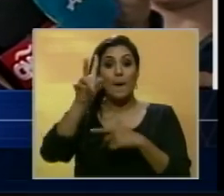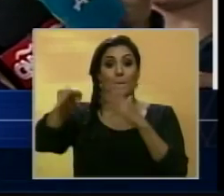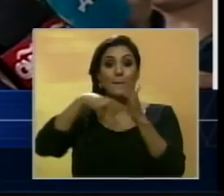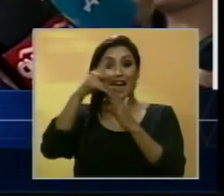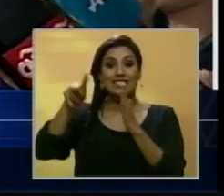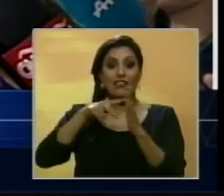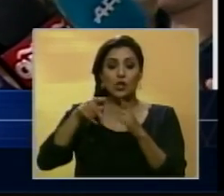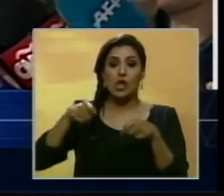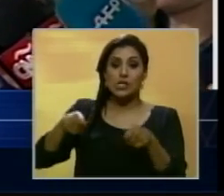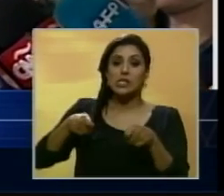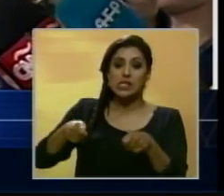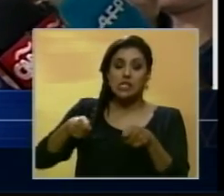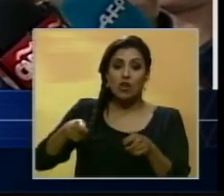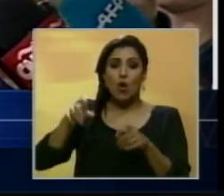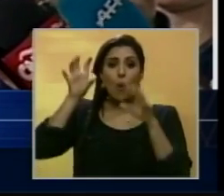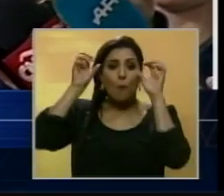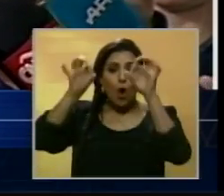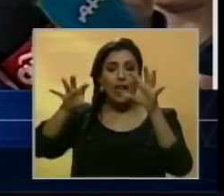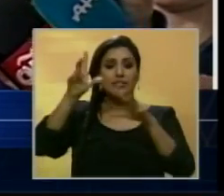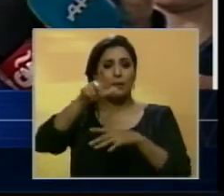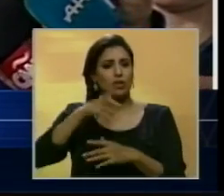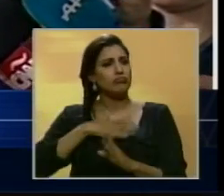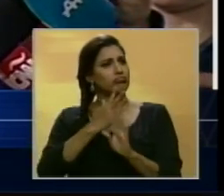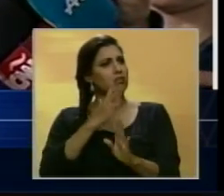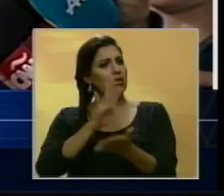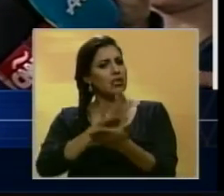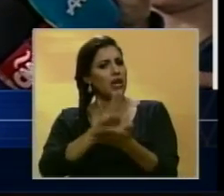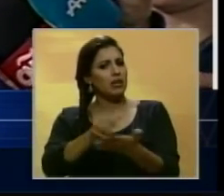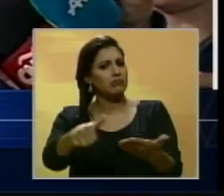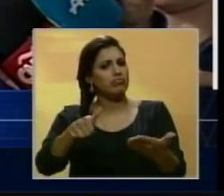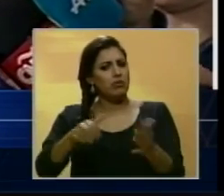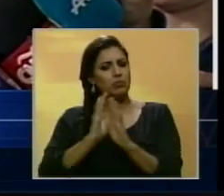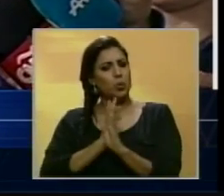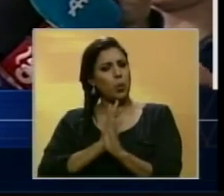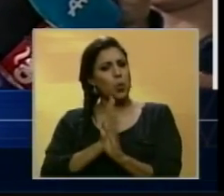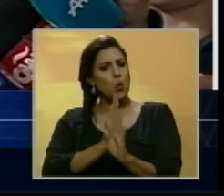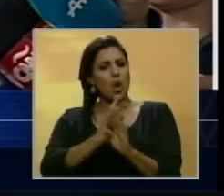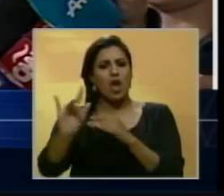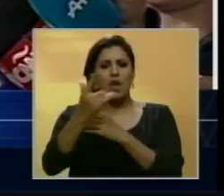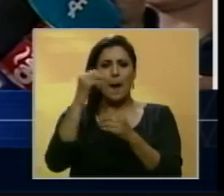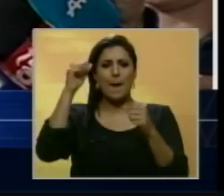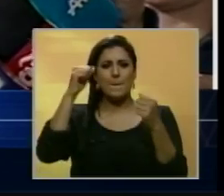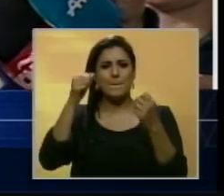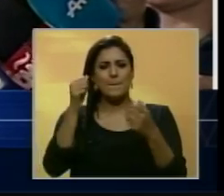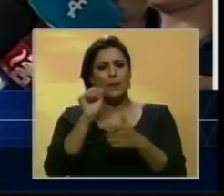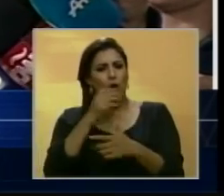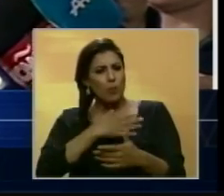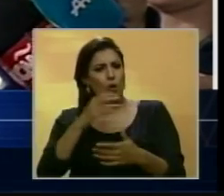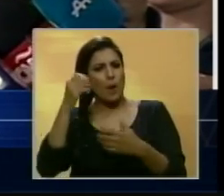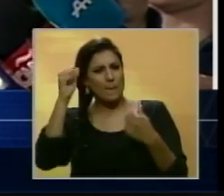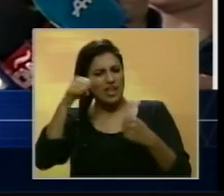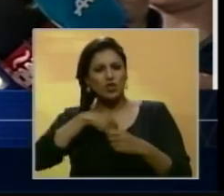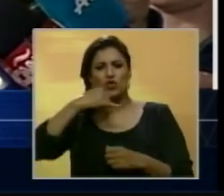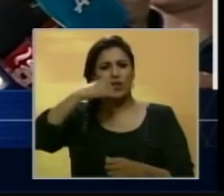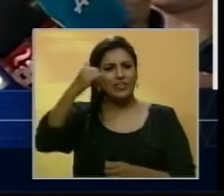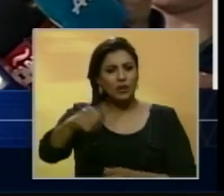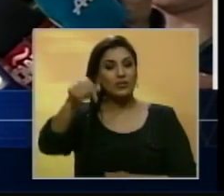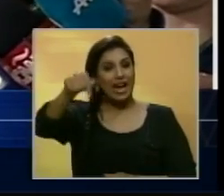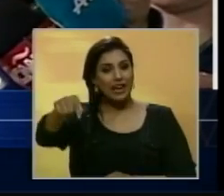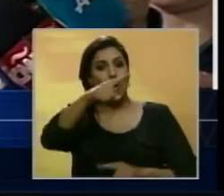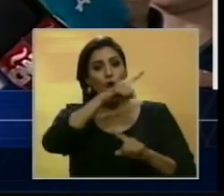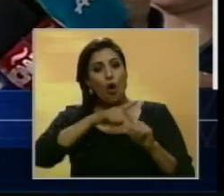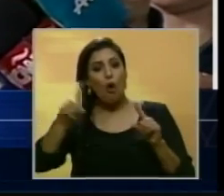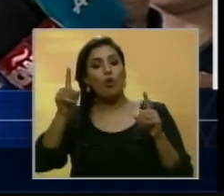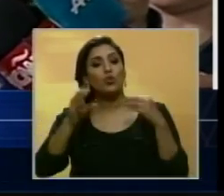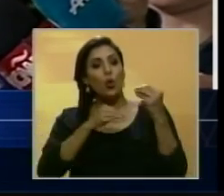Venezuela hostigando a los ciudadanos que están en filas esperando su turno para validar. Denunciamos acá cómo